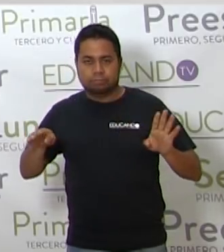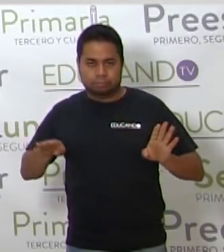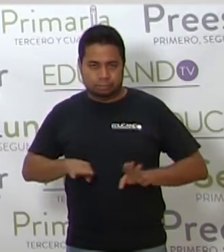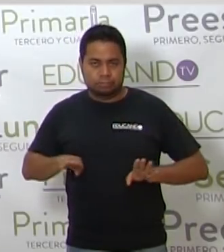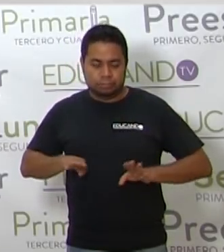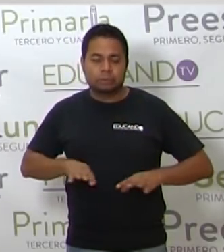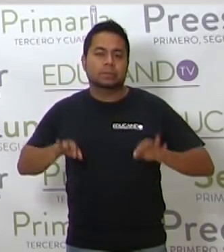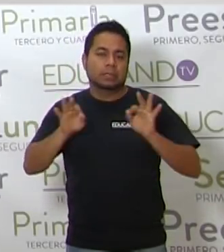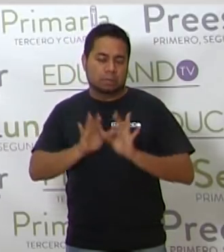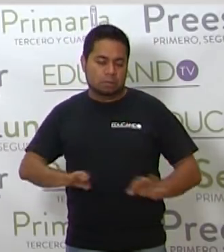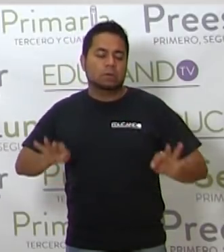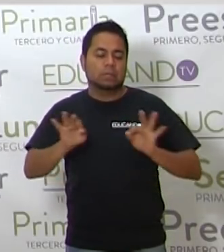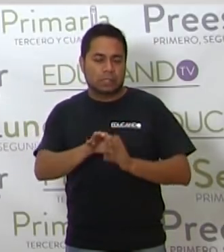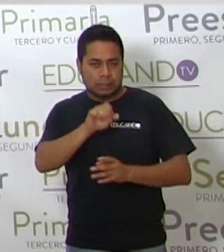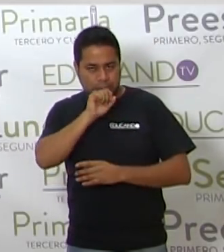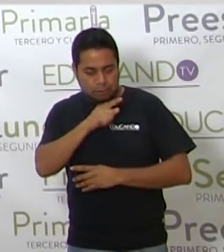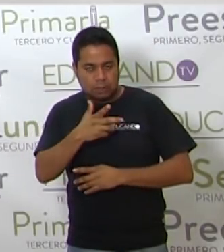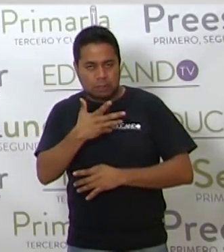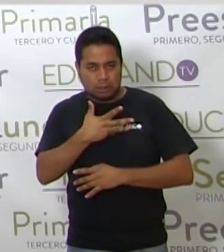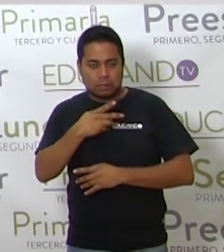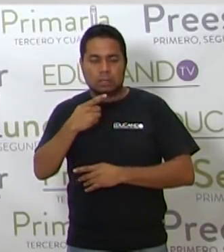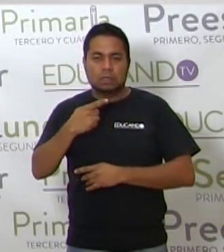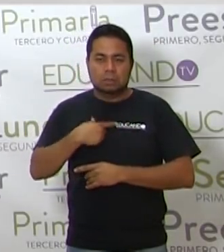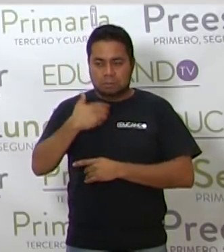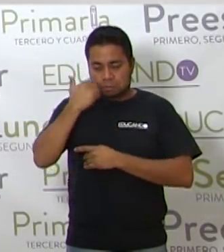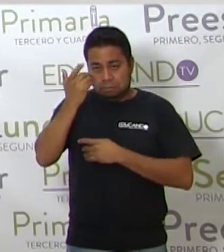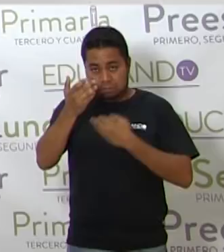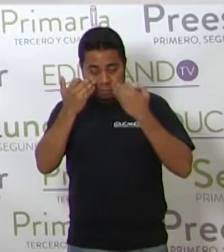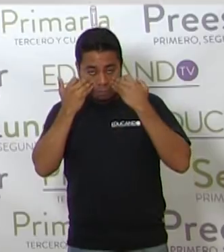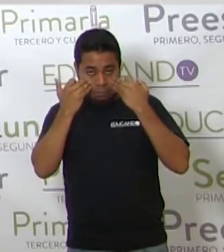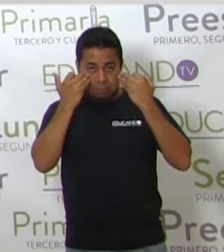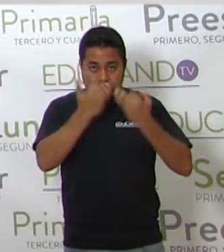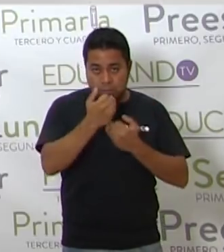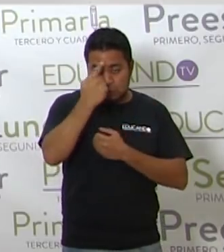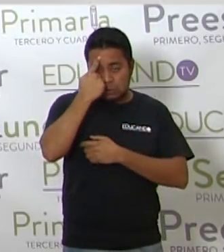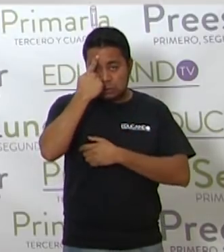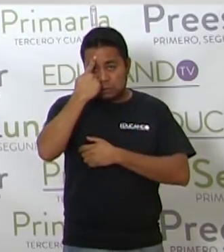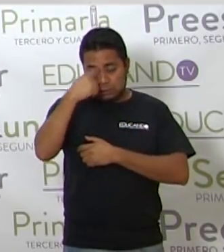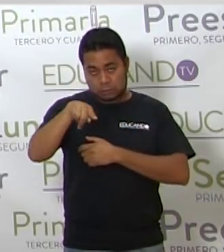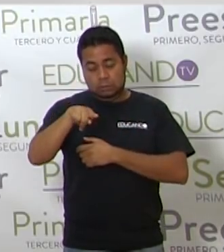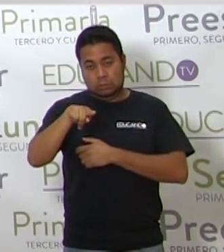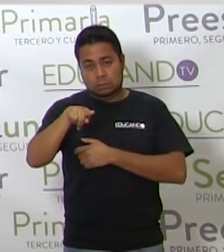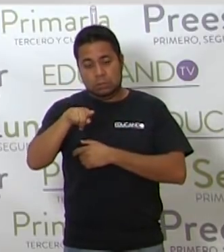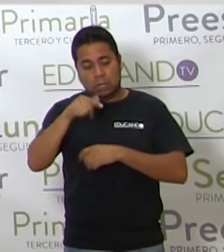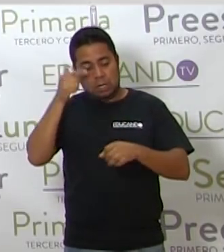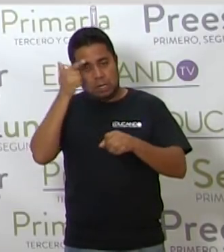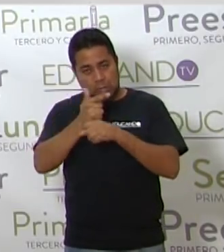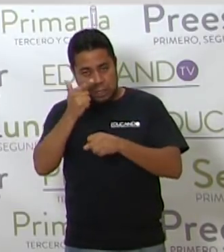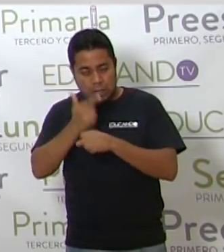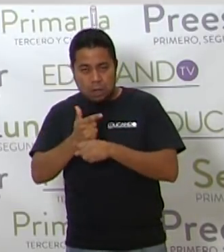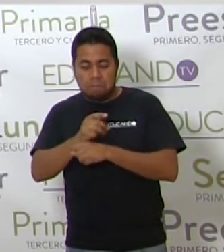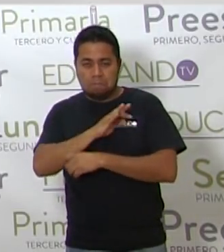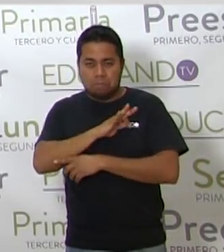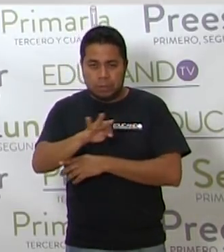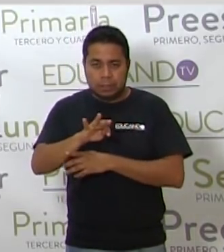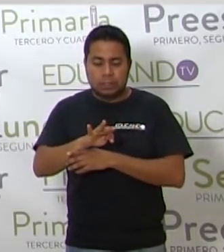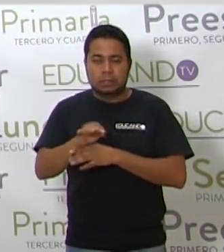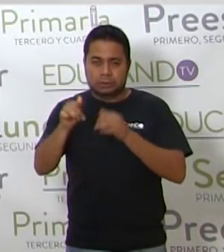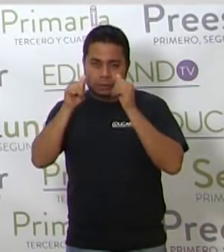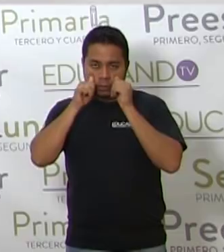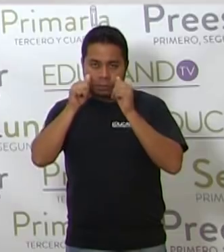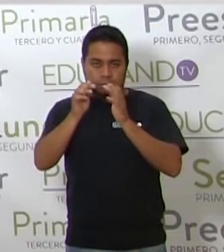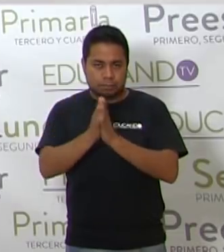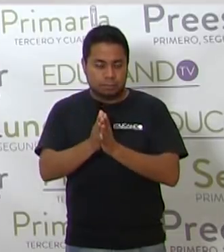características importantes que quiero que tomemos en cuenta para poder identificarlas. Mucha